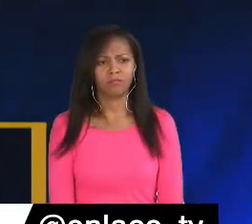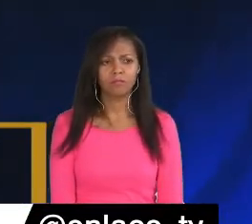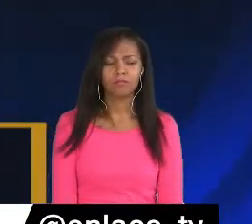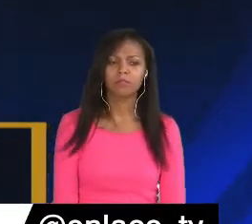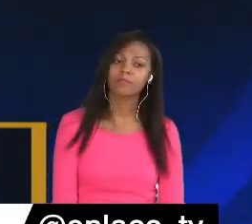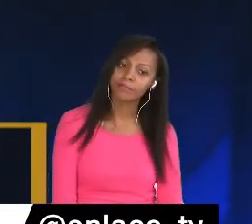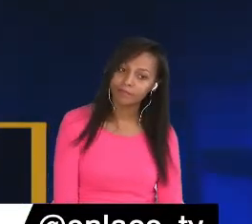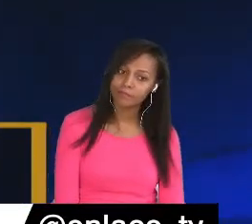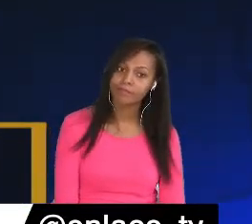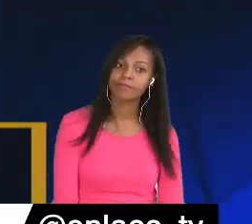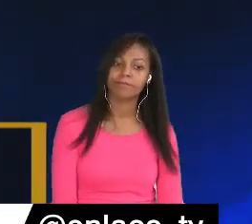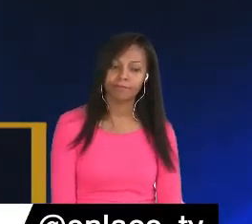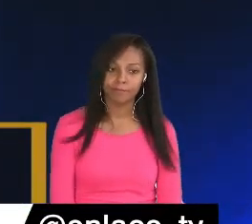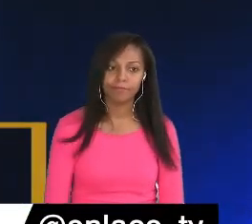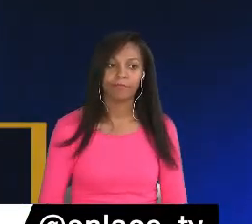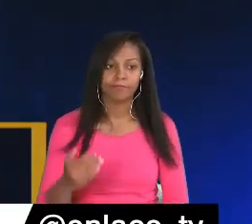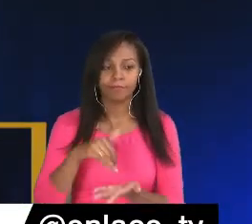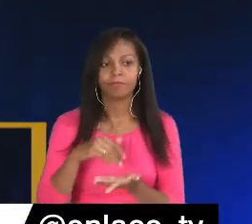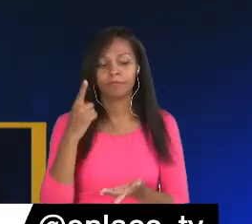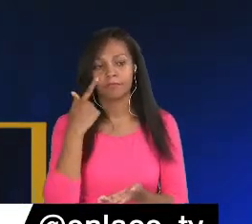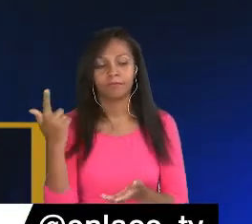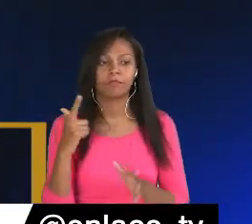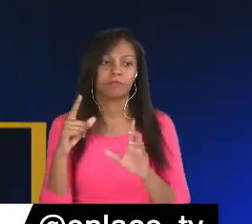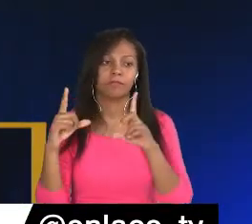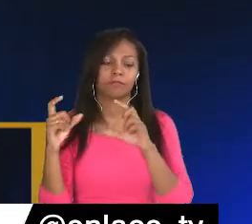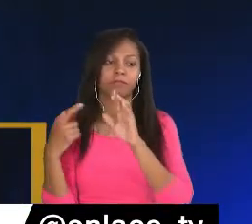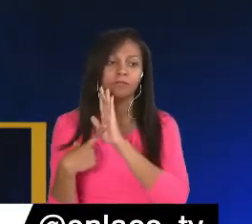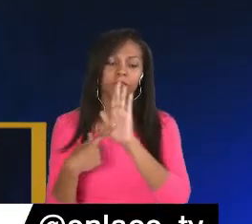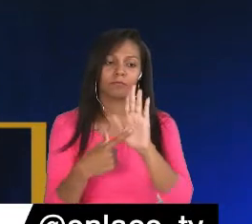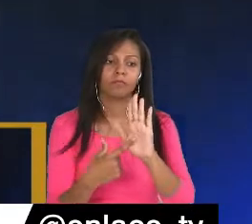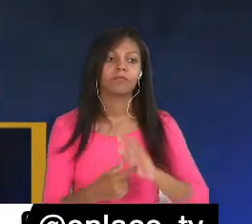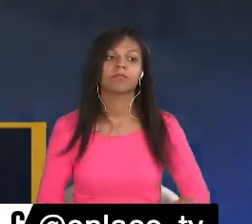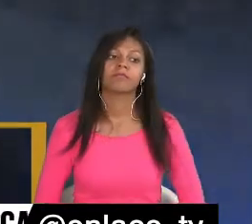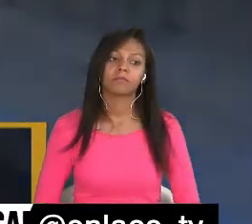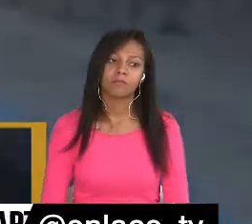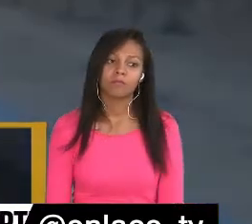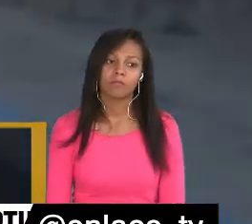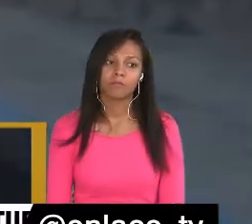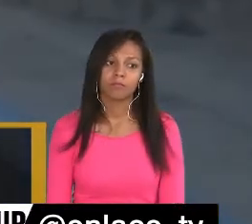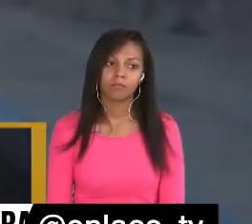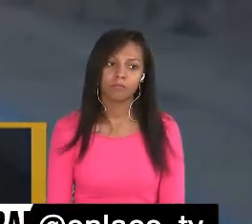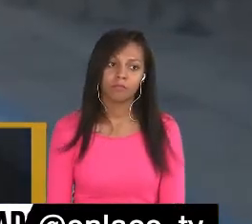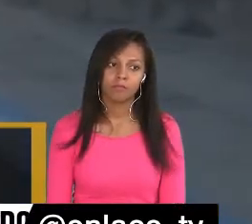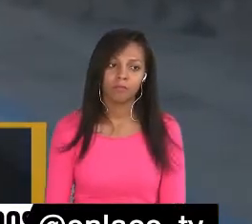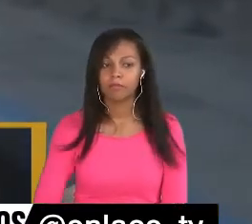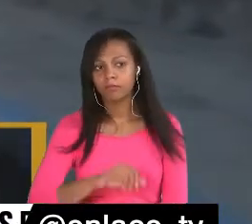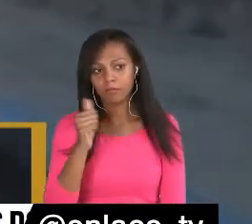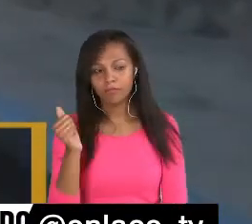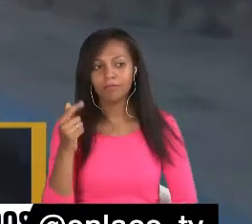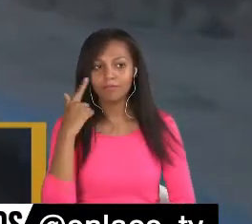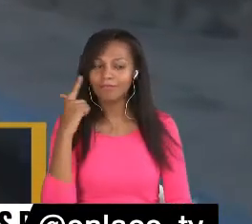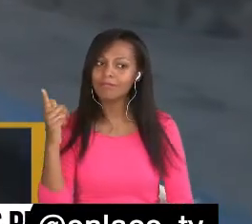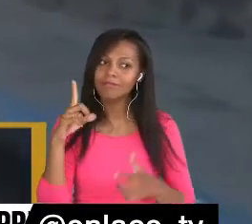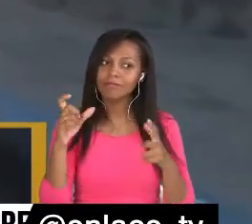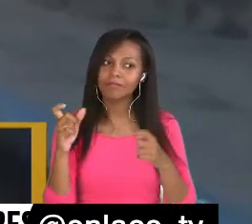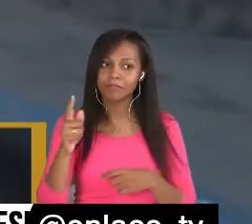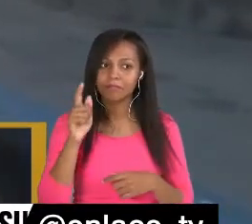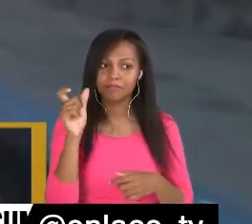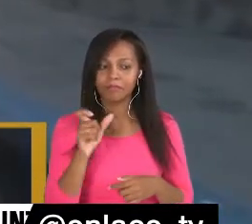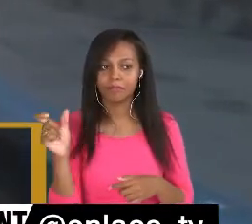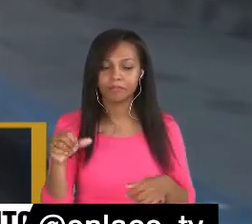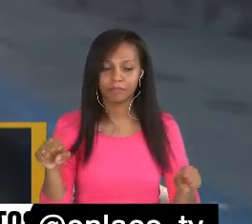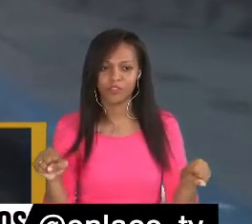Para cerrar nuestra sección del reportero ciudadano, les mostraremos nuevamente cómo en otra fotografía se ven